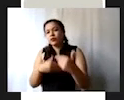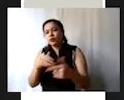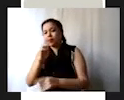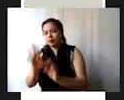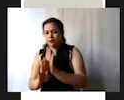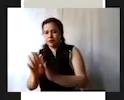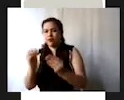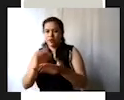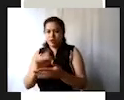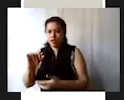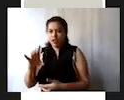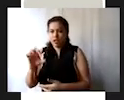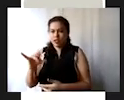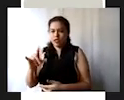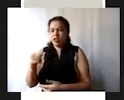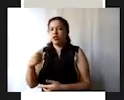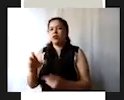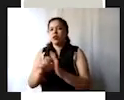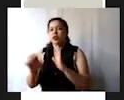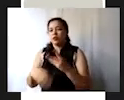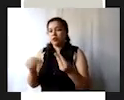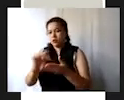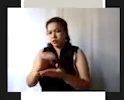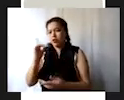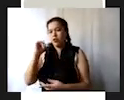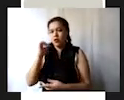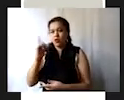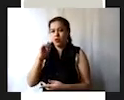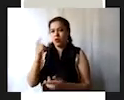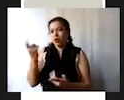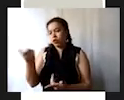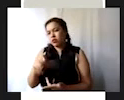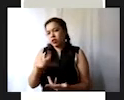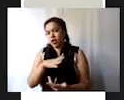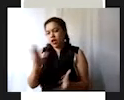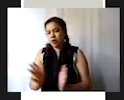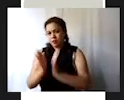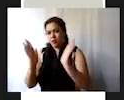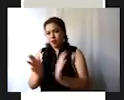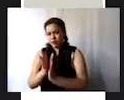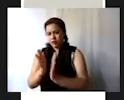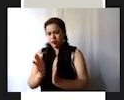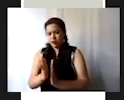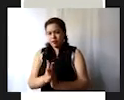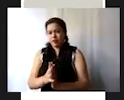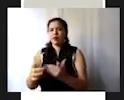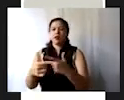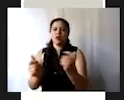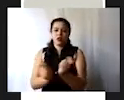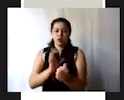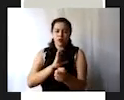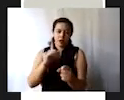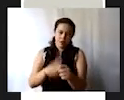Araceli, por tu ejemplo, y bueno, ojalá en esa interlocución que tengan con grupos especiales o